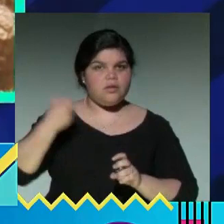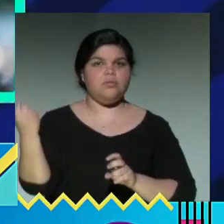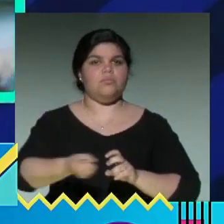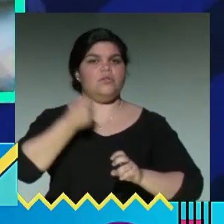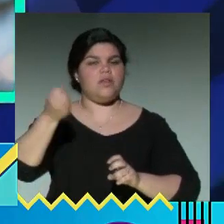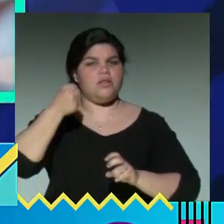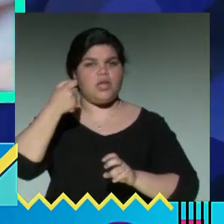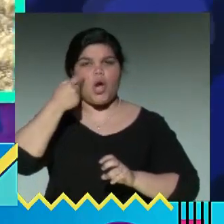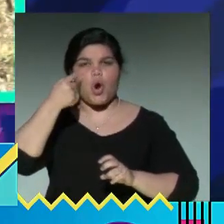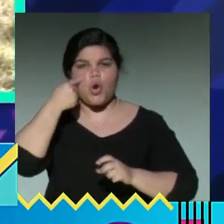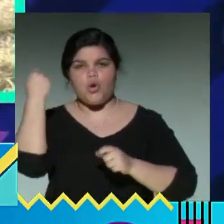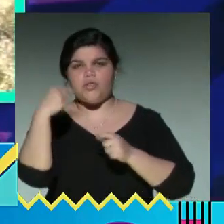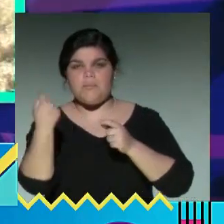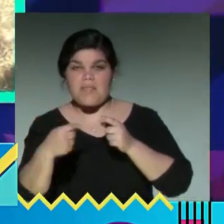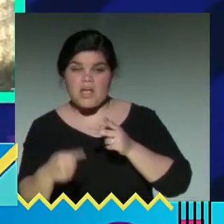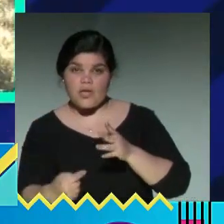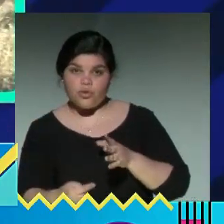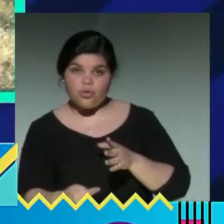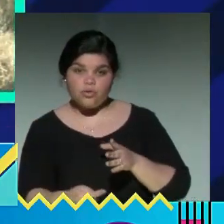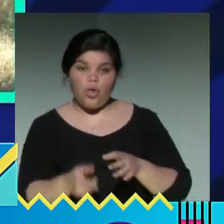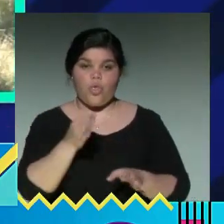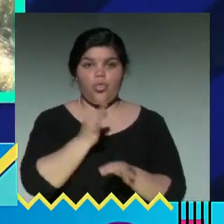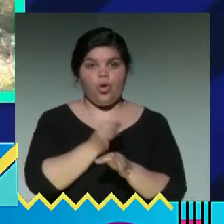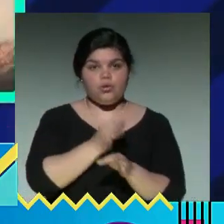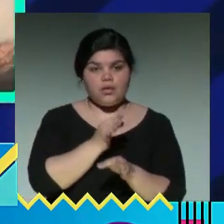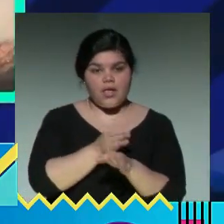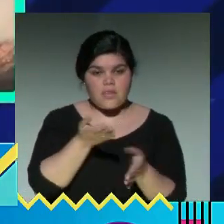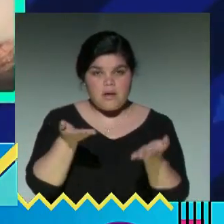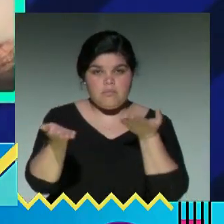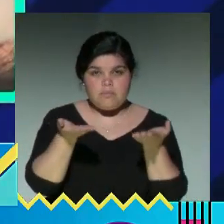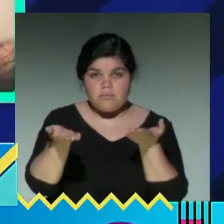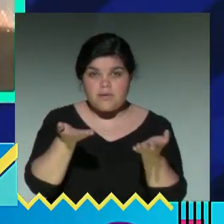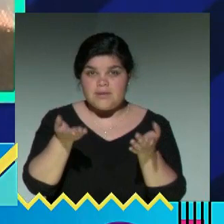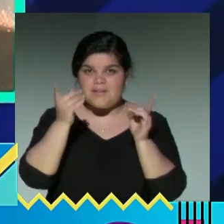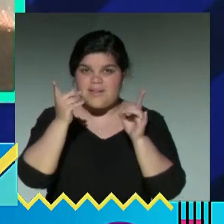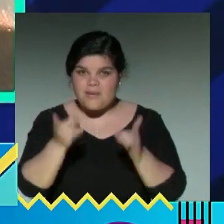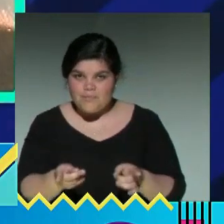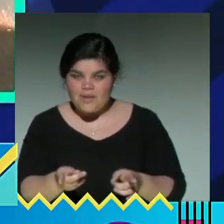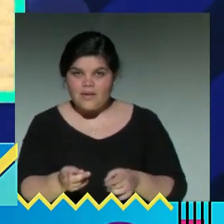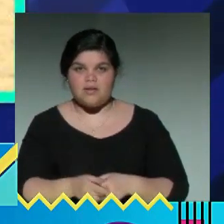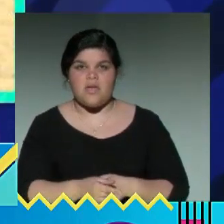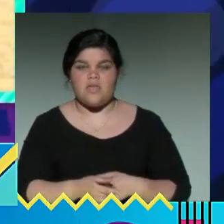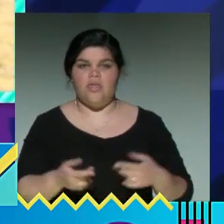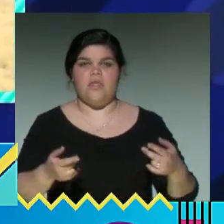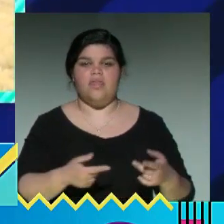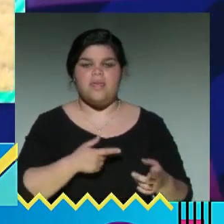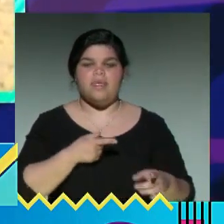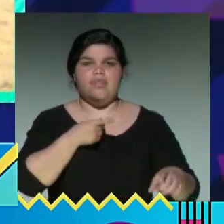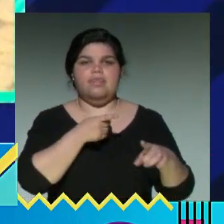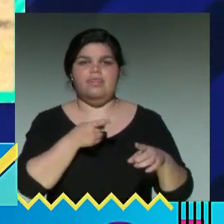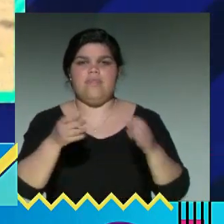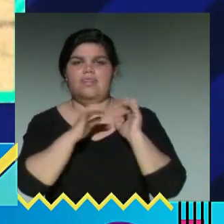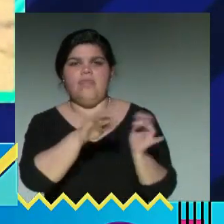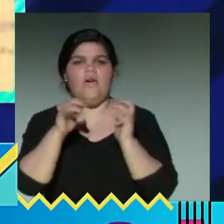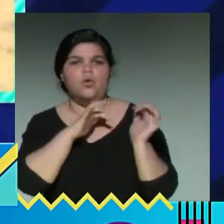que de alguna manera mediaban los docentes, sino lo más rico también era la discusión que se daba con sus propios compañeros. Y